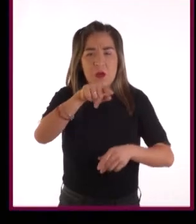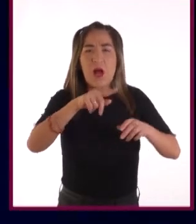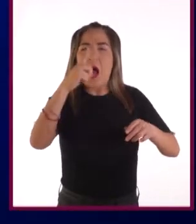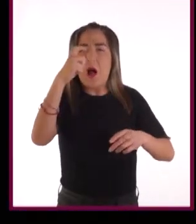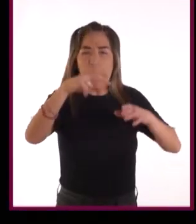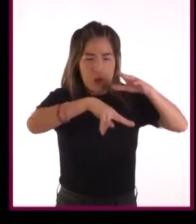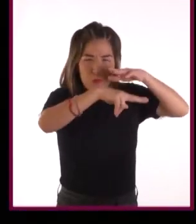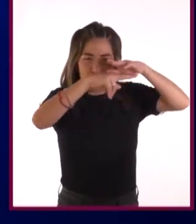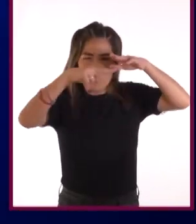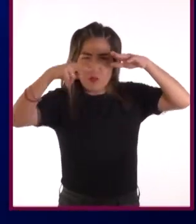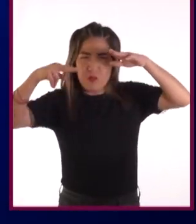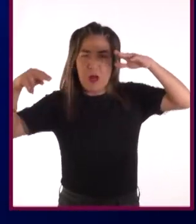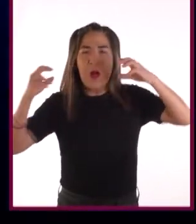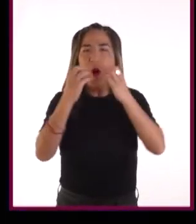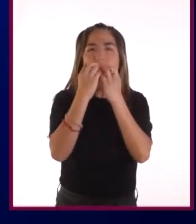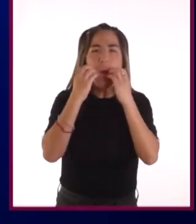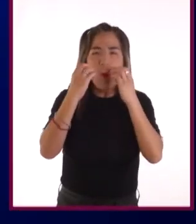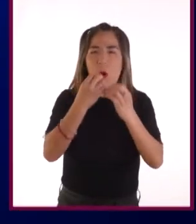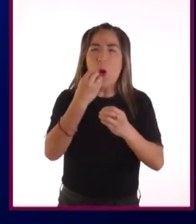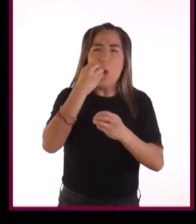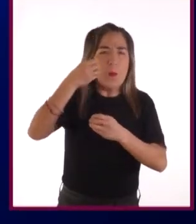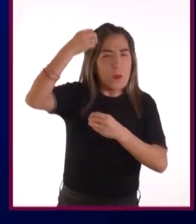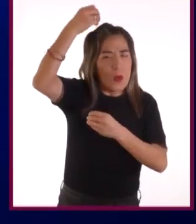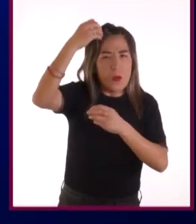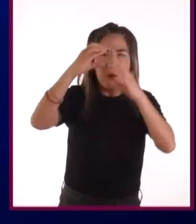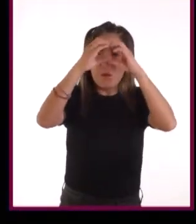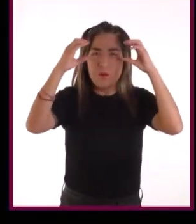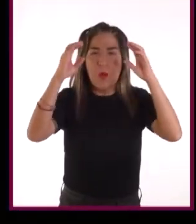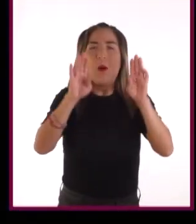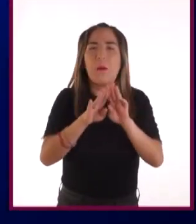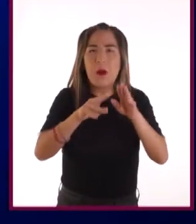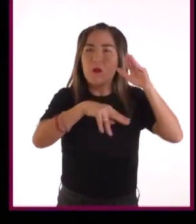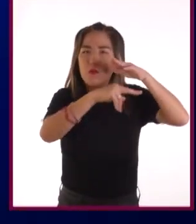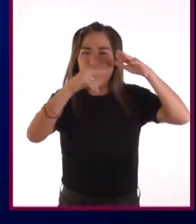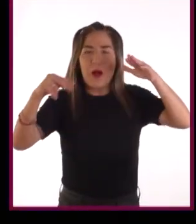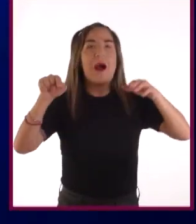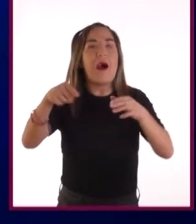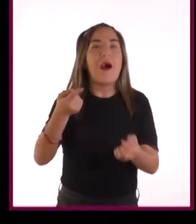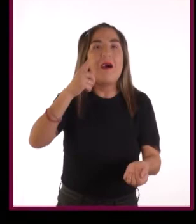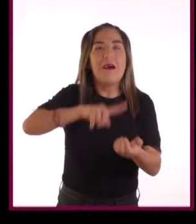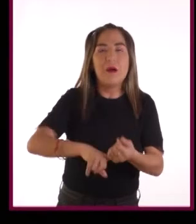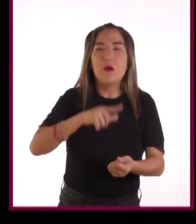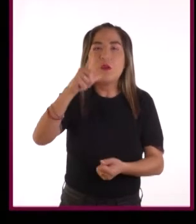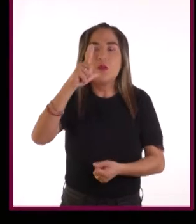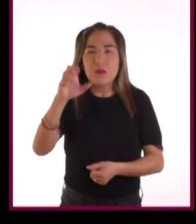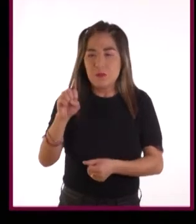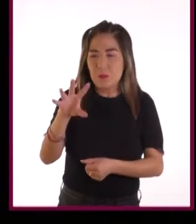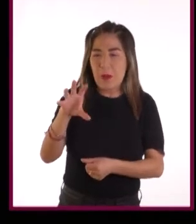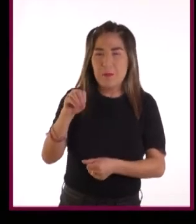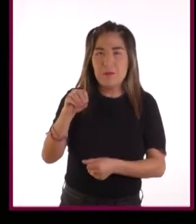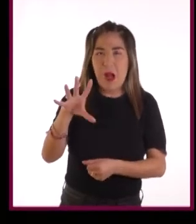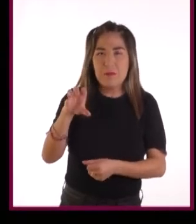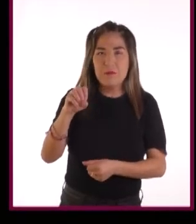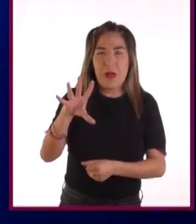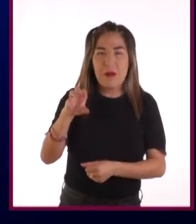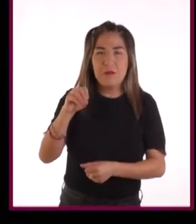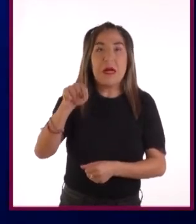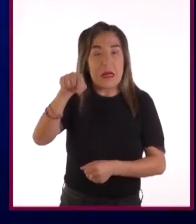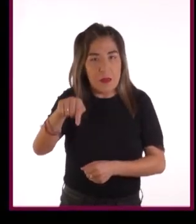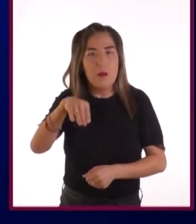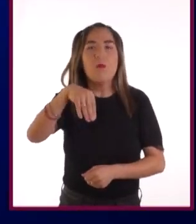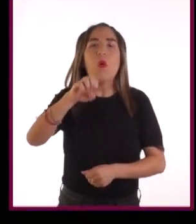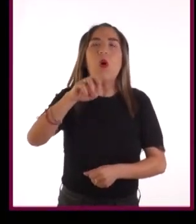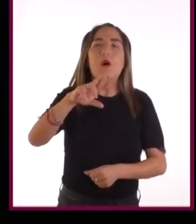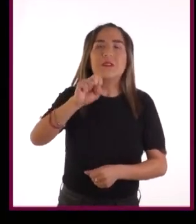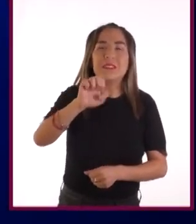código Morse cuando tienen algún problema, pero de ellos no es señal eléctrica, sino una señal óptica, ¿no? Que lo hacen con sus lamparitas, pero es en código